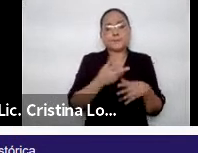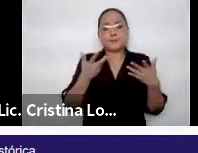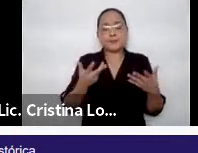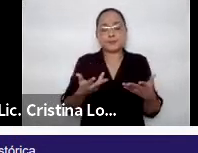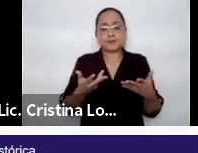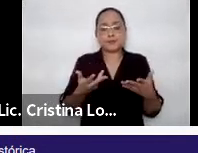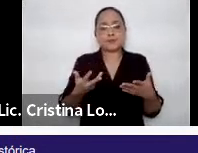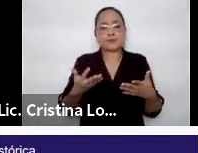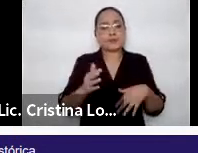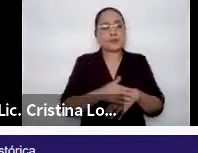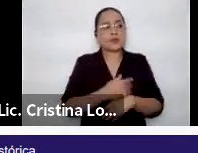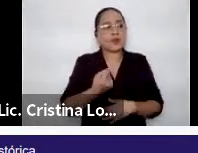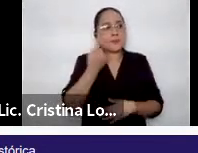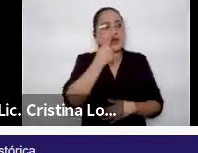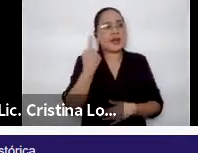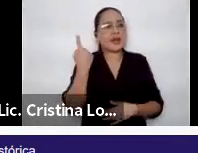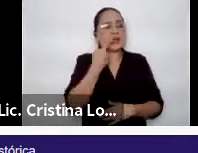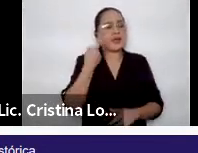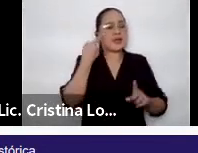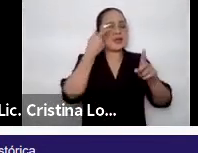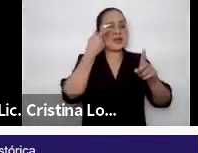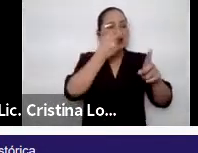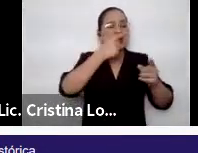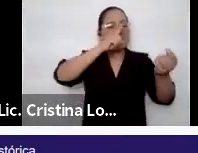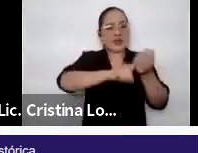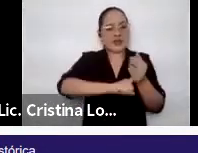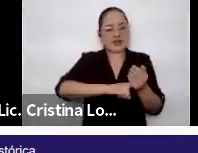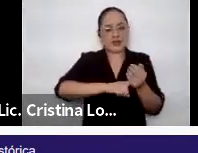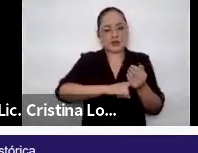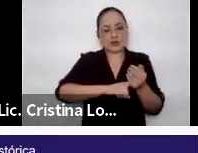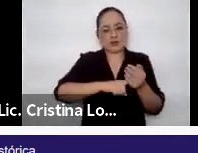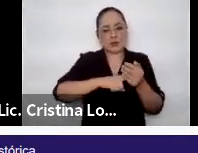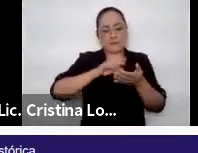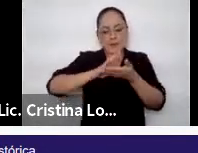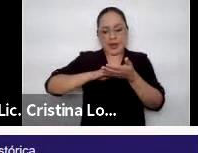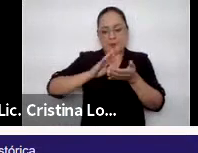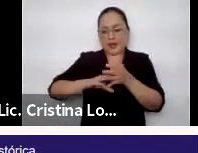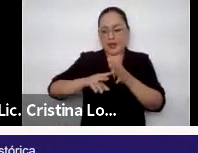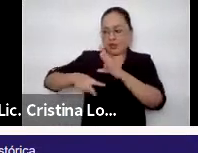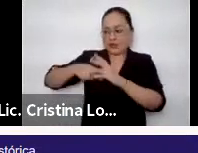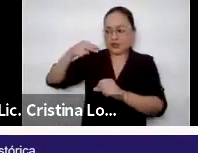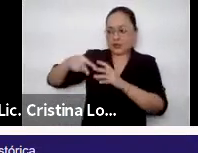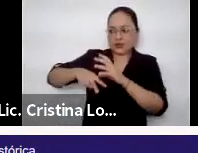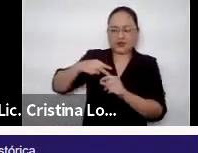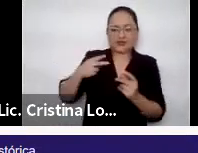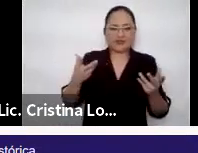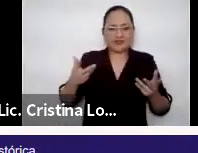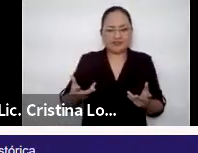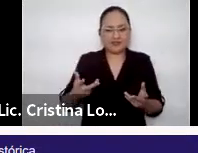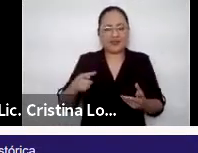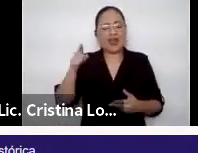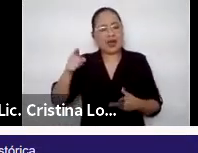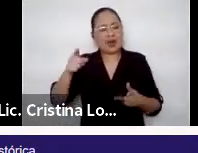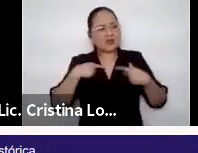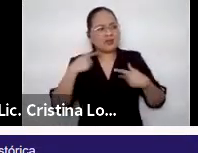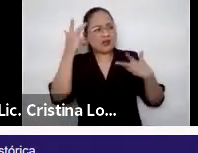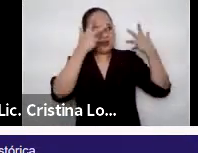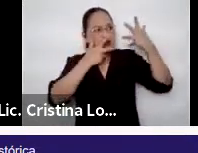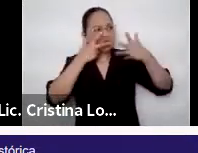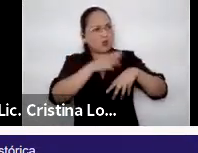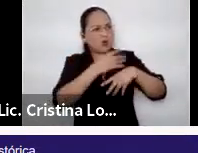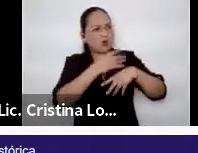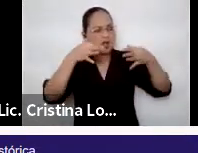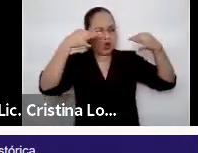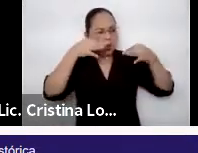¿qué finalidad tendría que quedaran las páginas en blanco, ¿no? Incluso llevarían a confusión al usuario, decir, oye, me está apareciendo la página